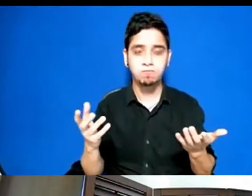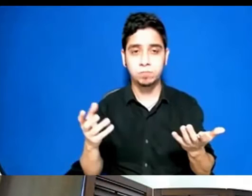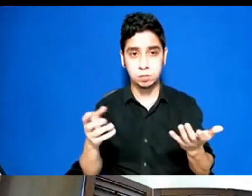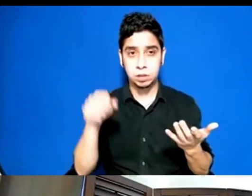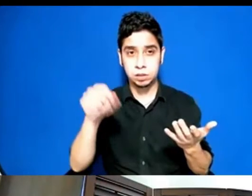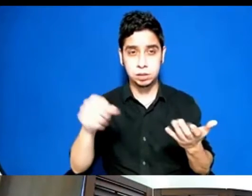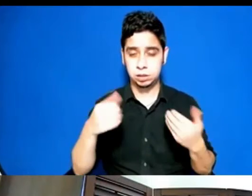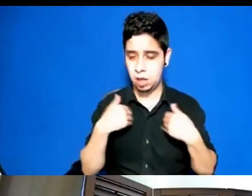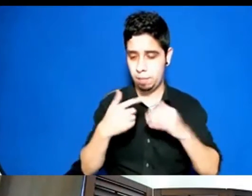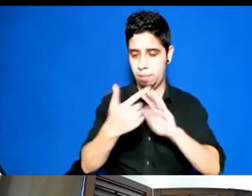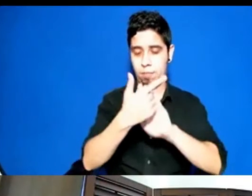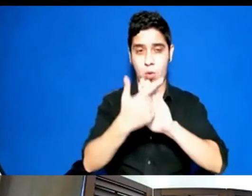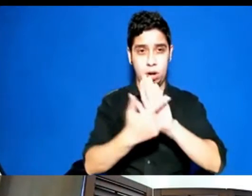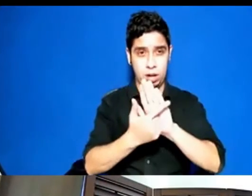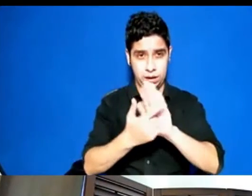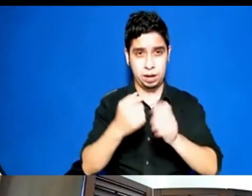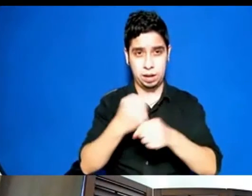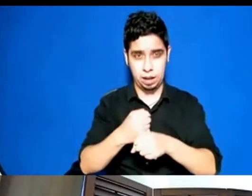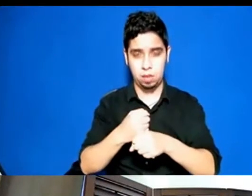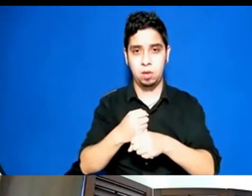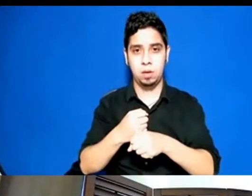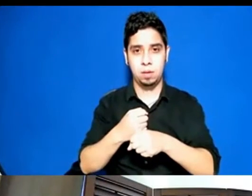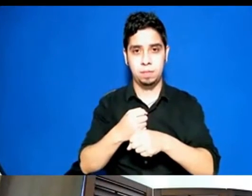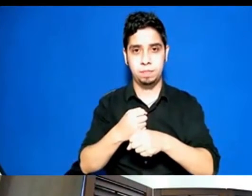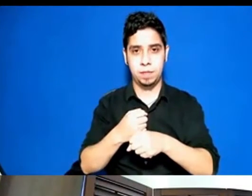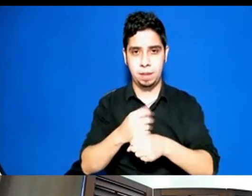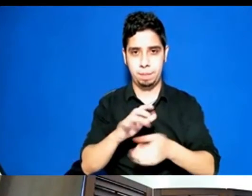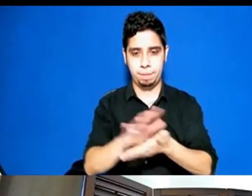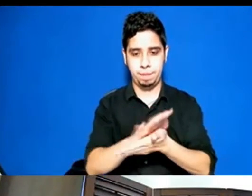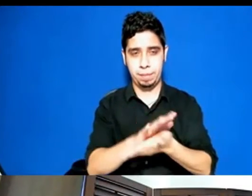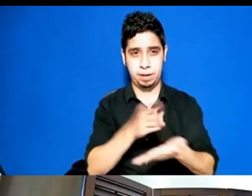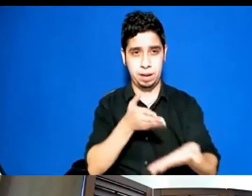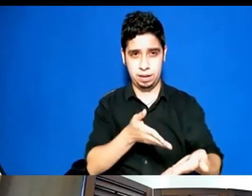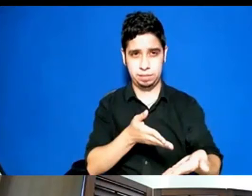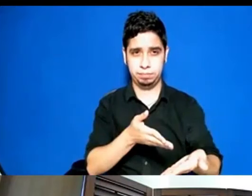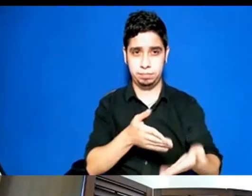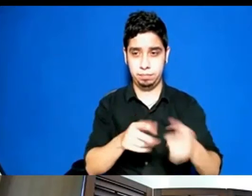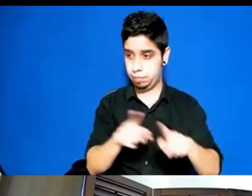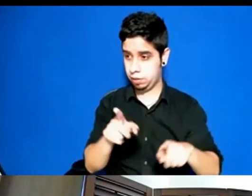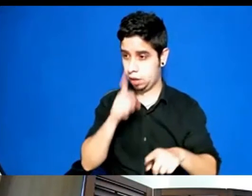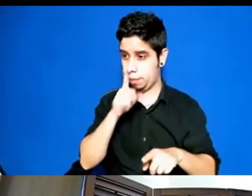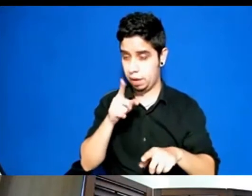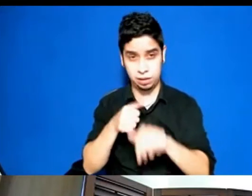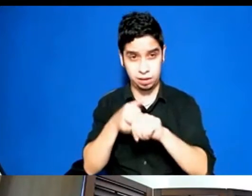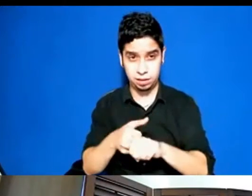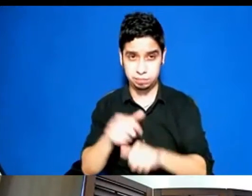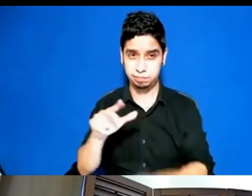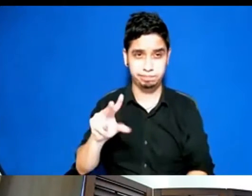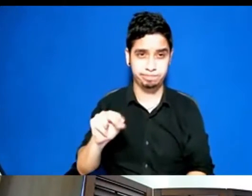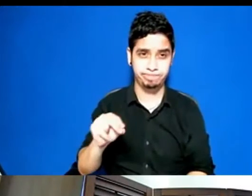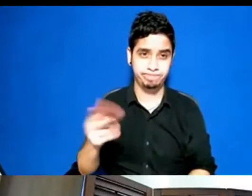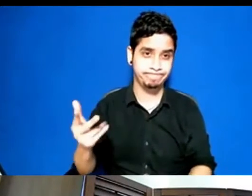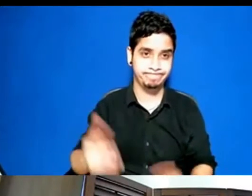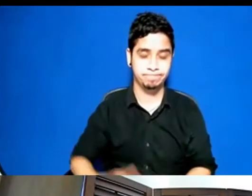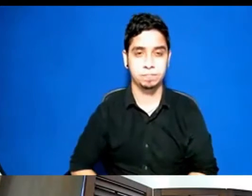contra de la contaminación lumínica. Las leyes están ahí en papel, pero como sabemos, no siempre se siguen.